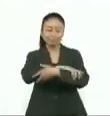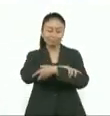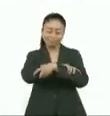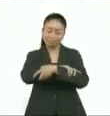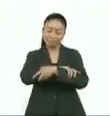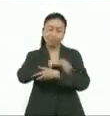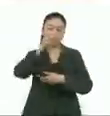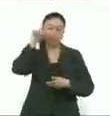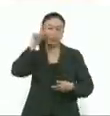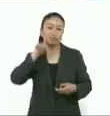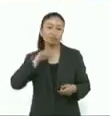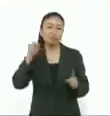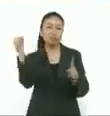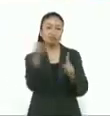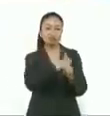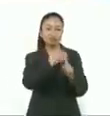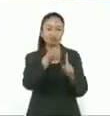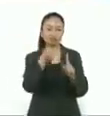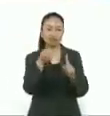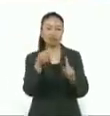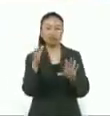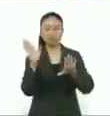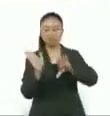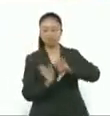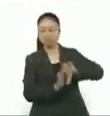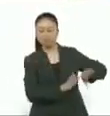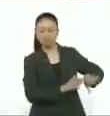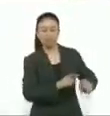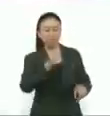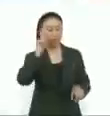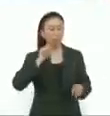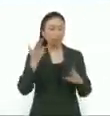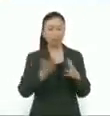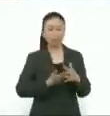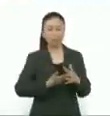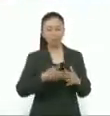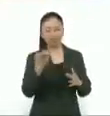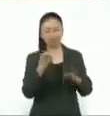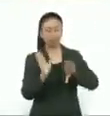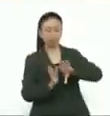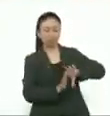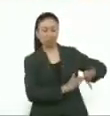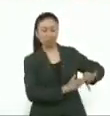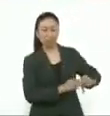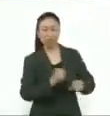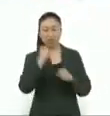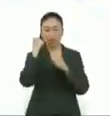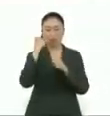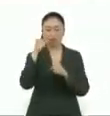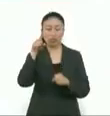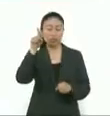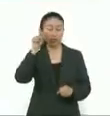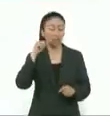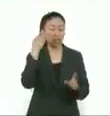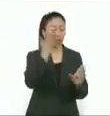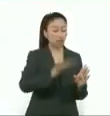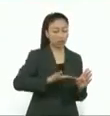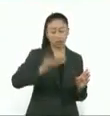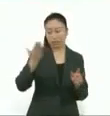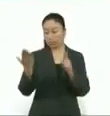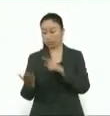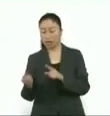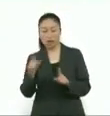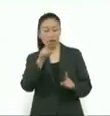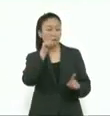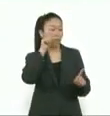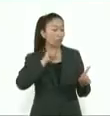la erradicación de la violencia machista y feminicida. No se trata de una lucha de mujeres contra hombres, no se